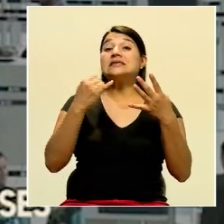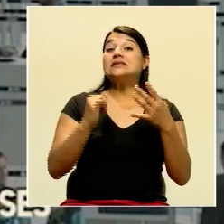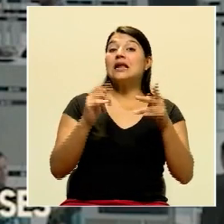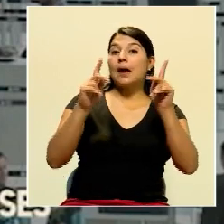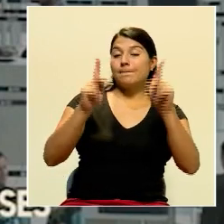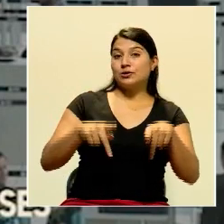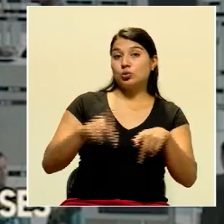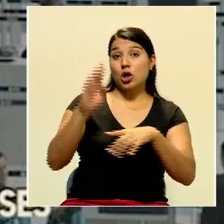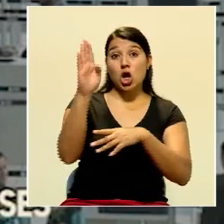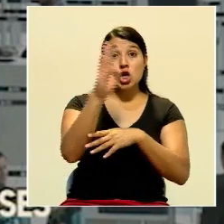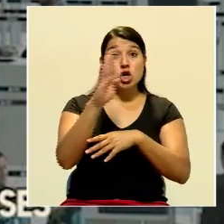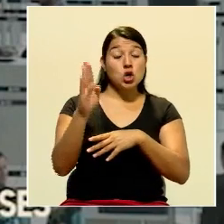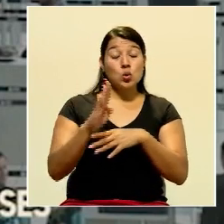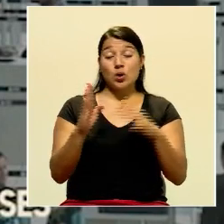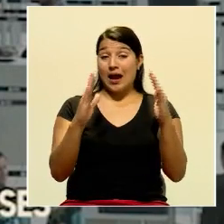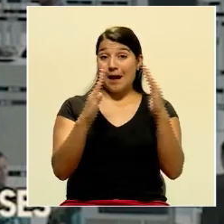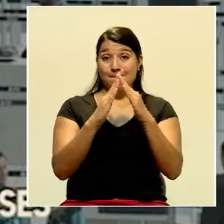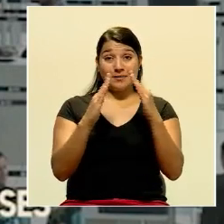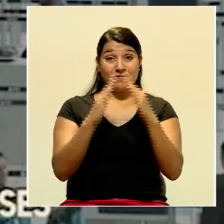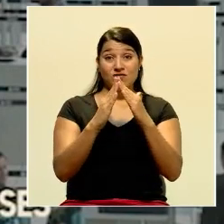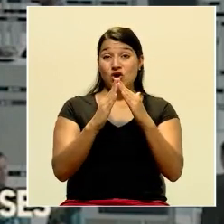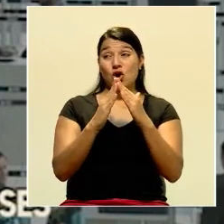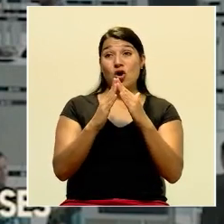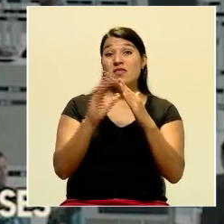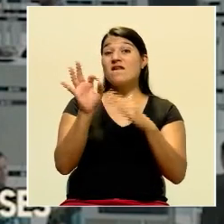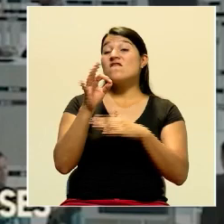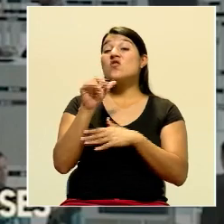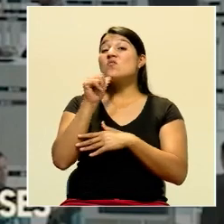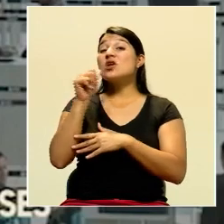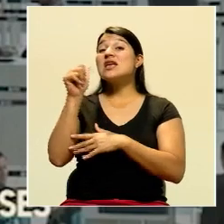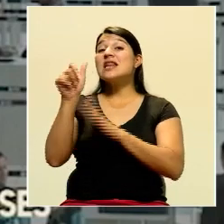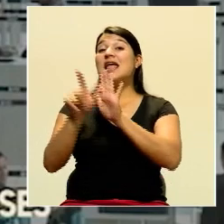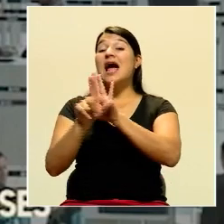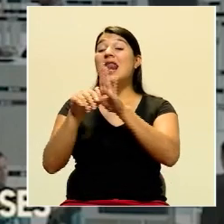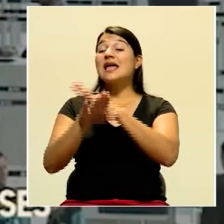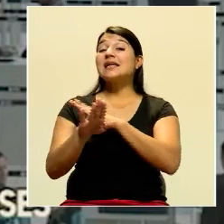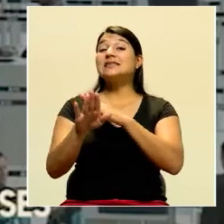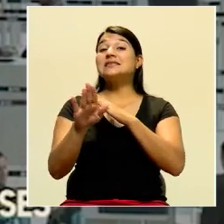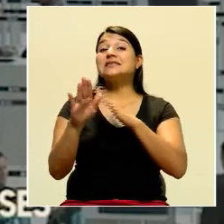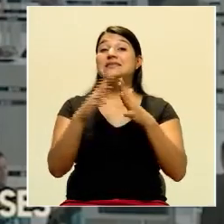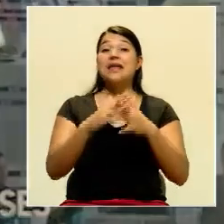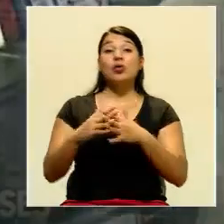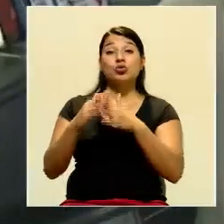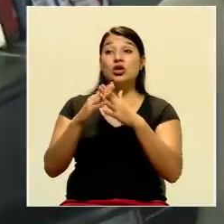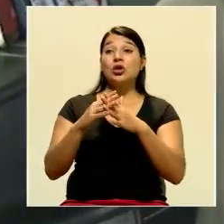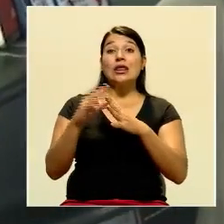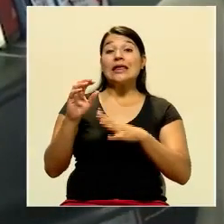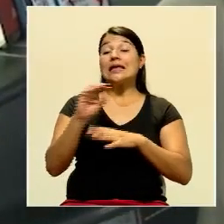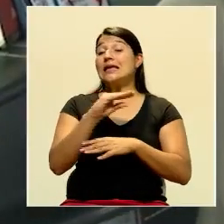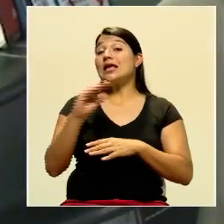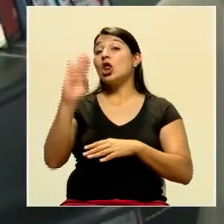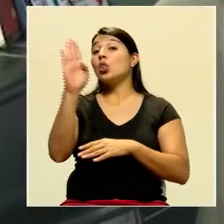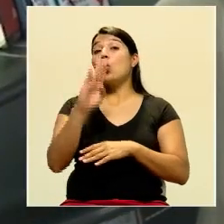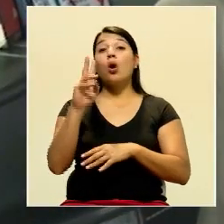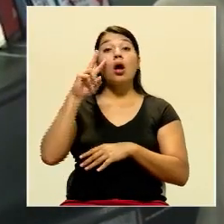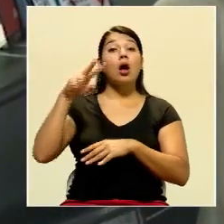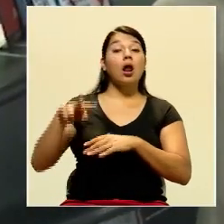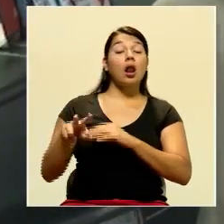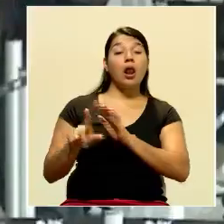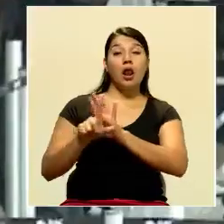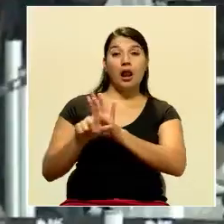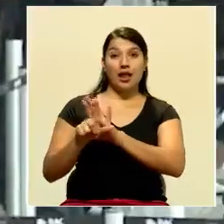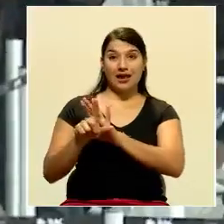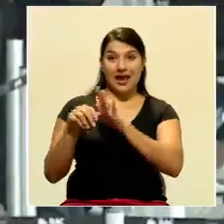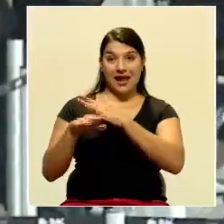la persona nunca ha vivido ilegal en Estados Unidos ni ha violado las leyes estadounidenses.